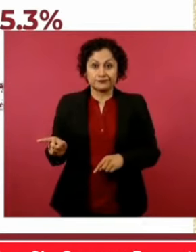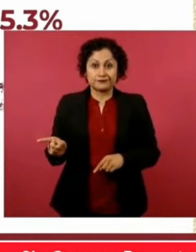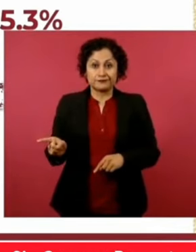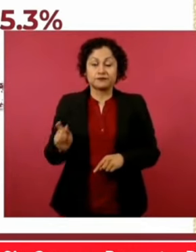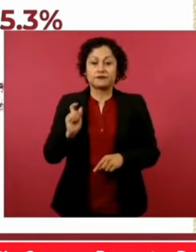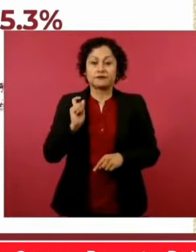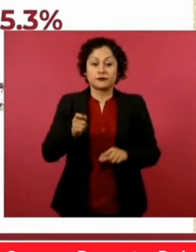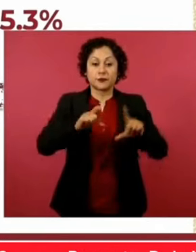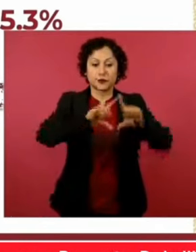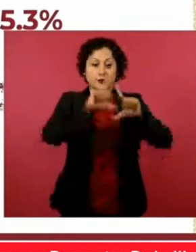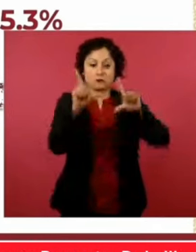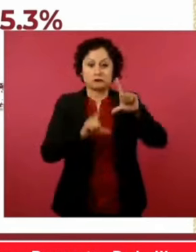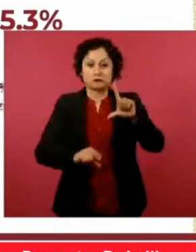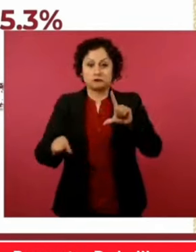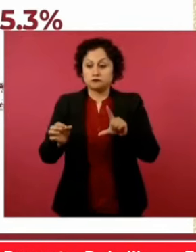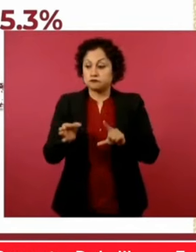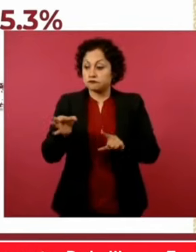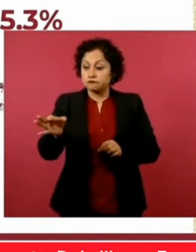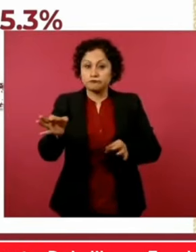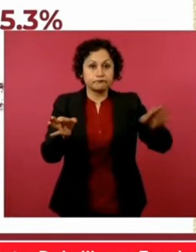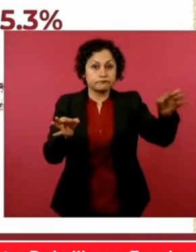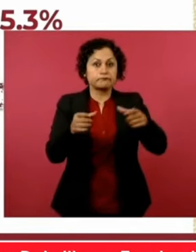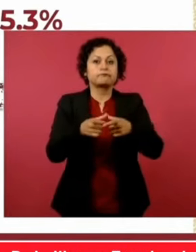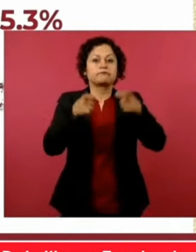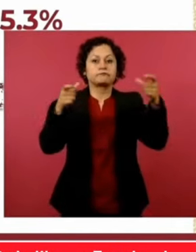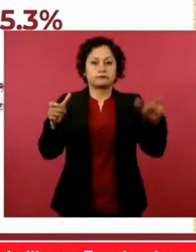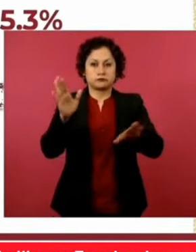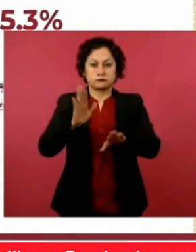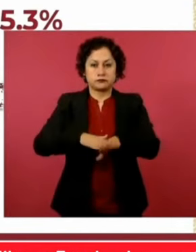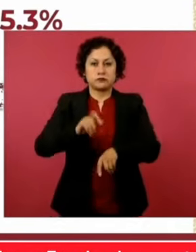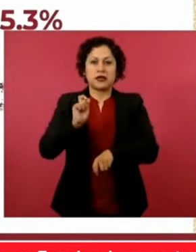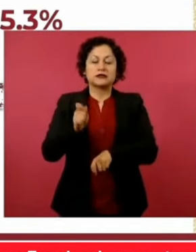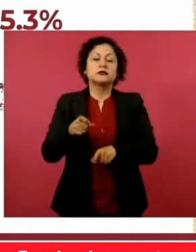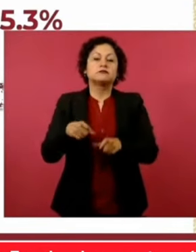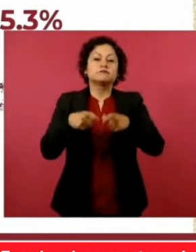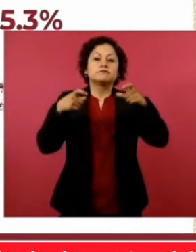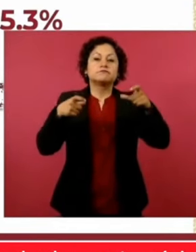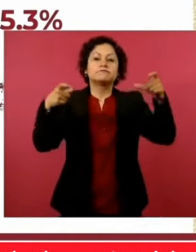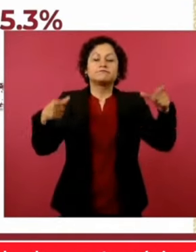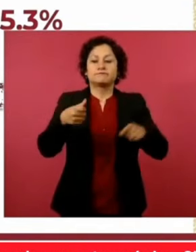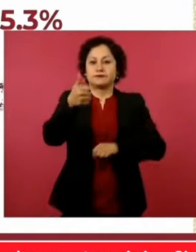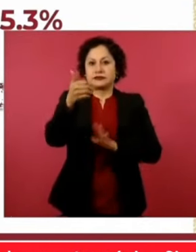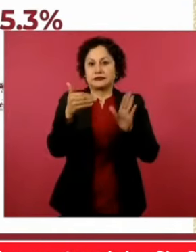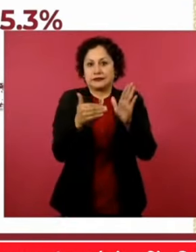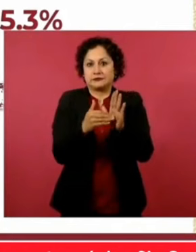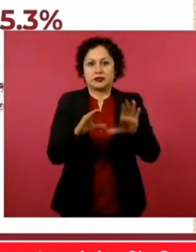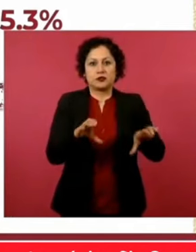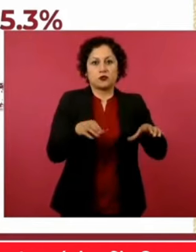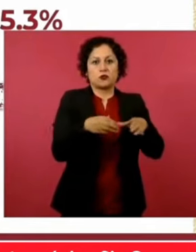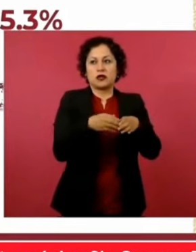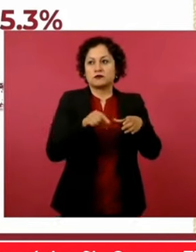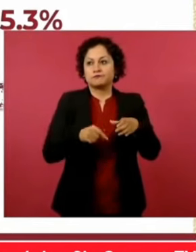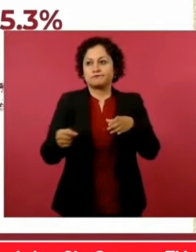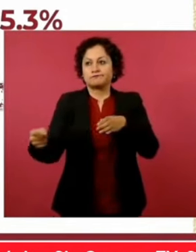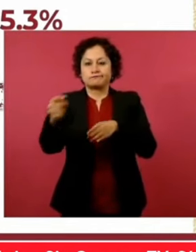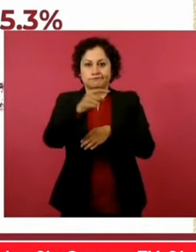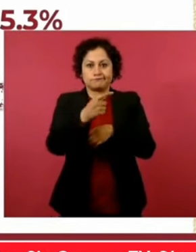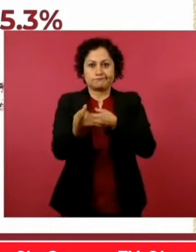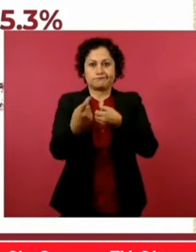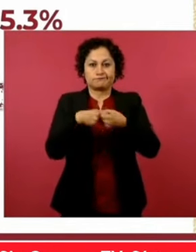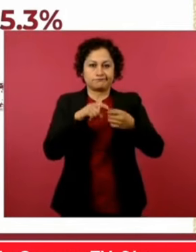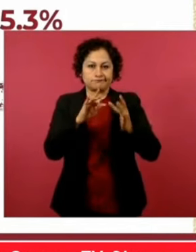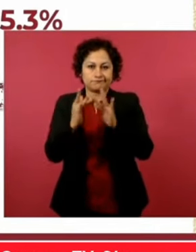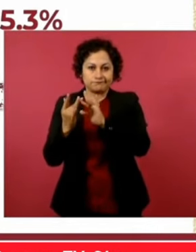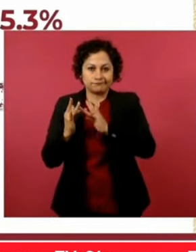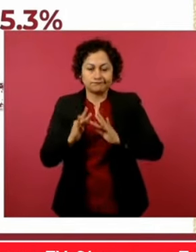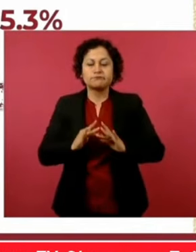pequeñas. Tenemos un crecimiento prácticamente de 6.000 comunidades en este periodo que se está mencionando, de 6.000